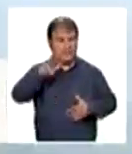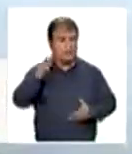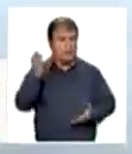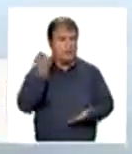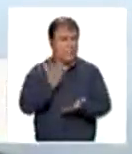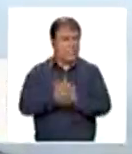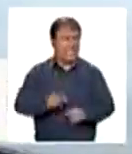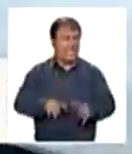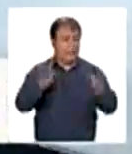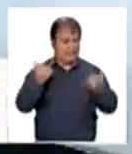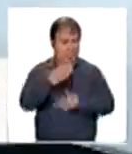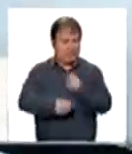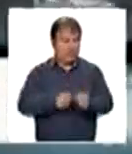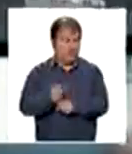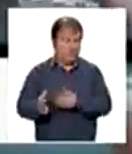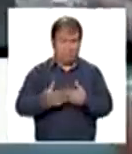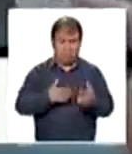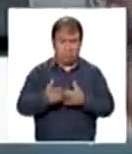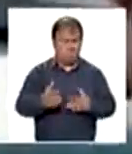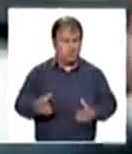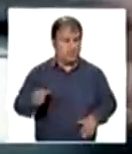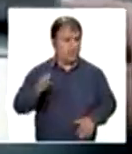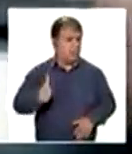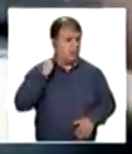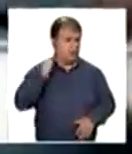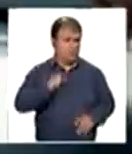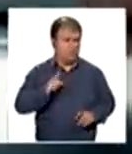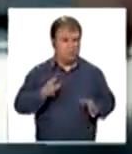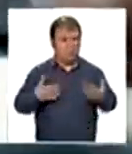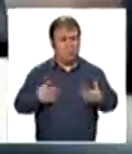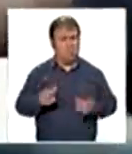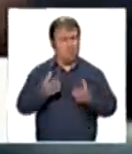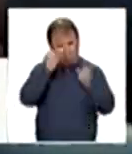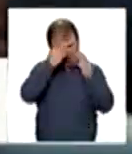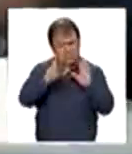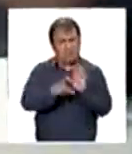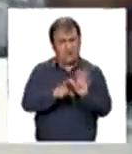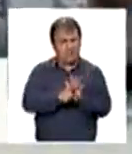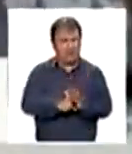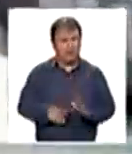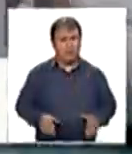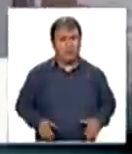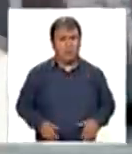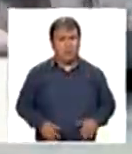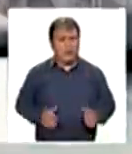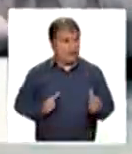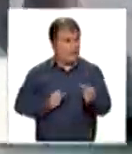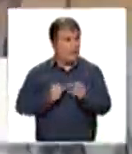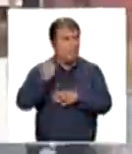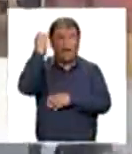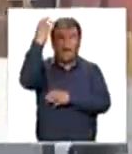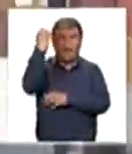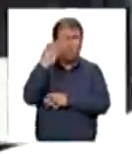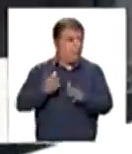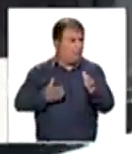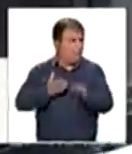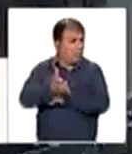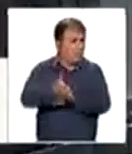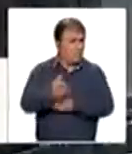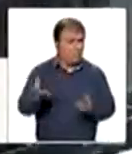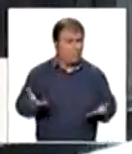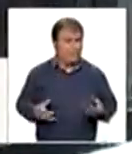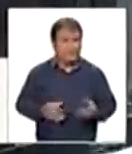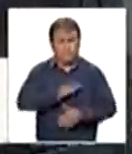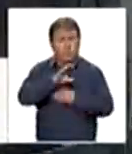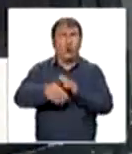muy graves este año y, sin embargo, negó haber cometido alguna infracción. Se pasó la luz roja. Todas las